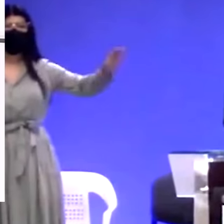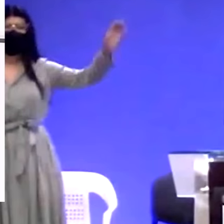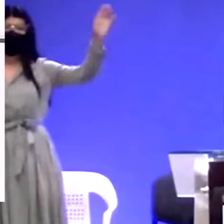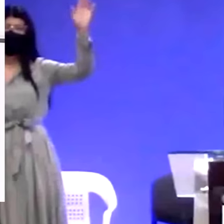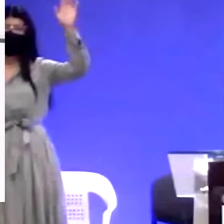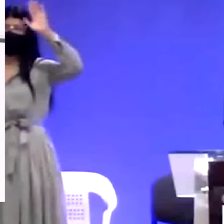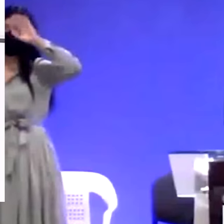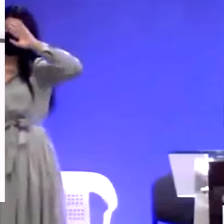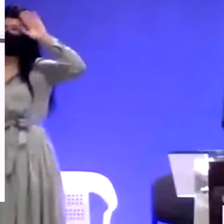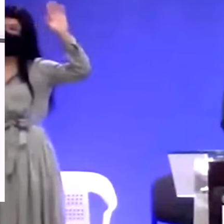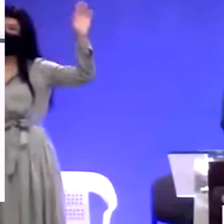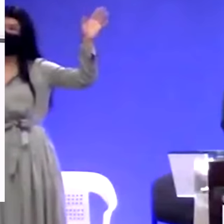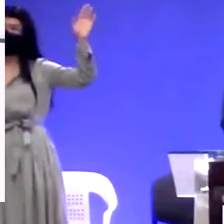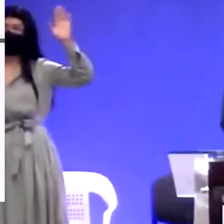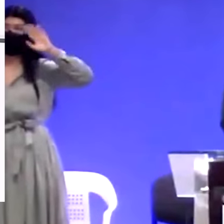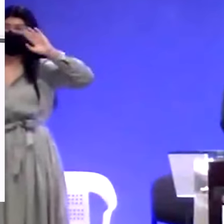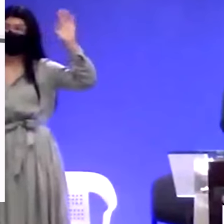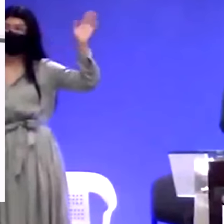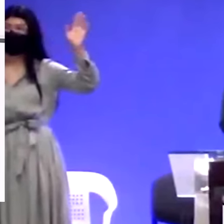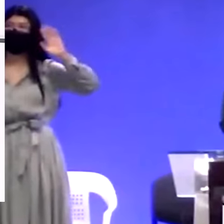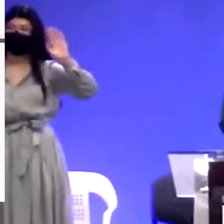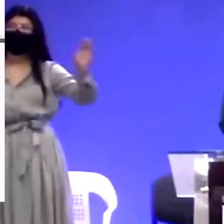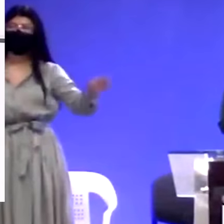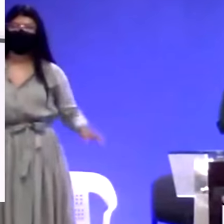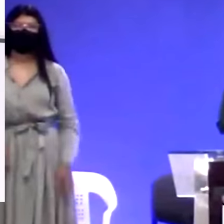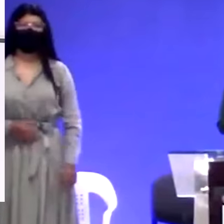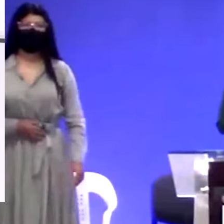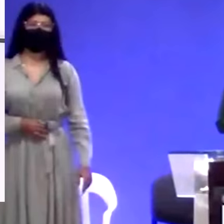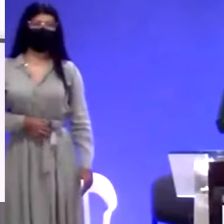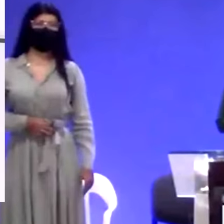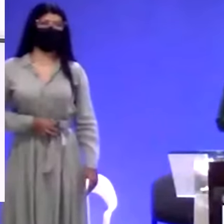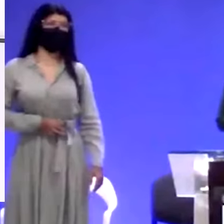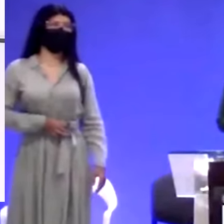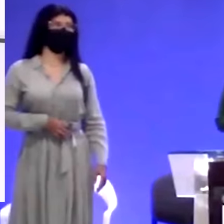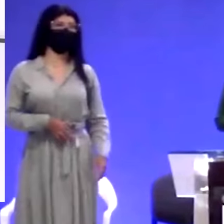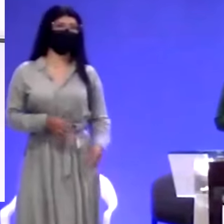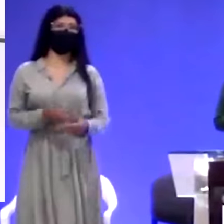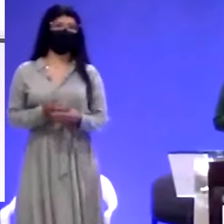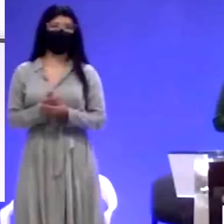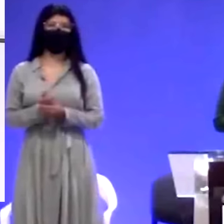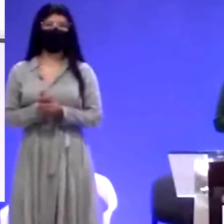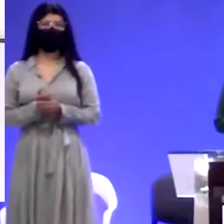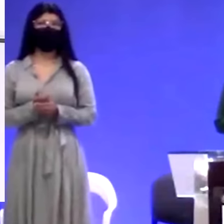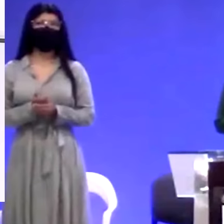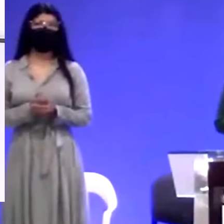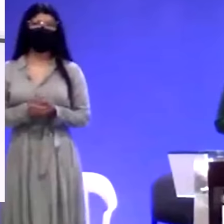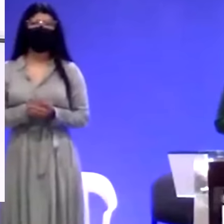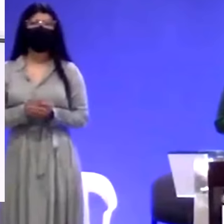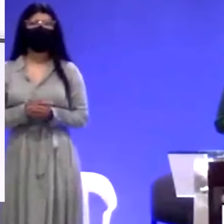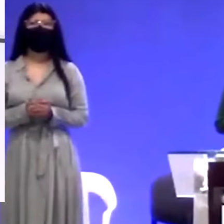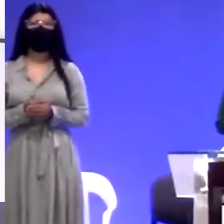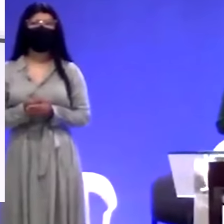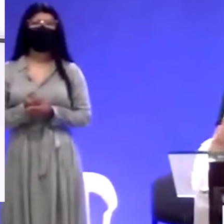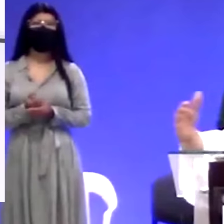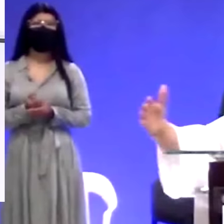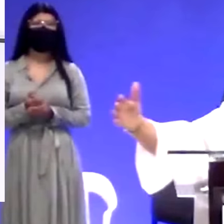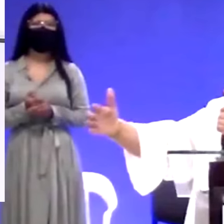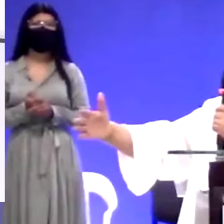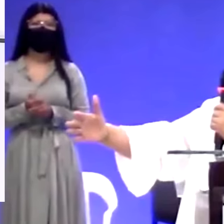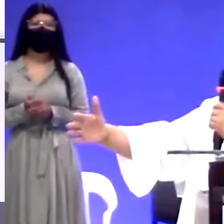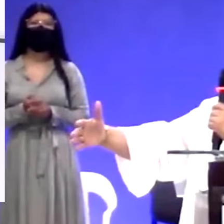está diciendo, de cómo ejercitarnos en la oración para eliminar las malas conductas, los malos pensamientos, ser transformados al